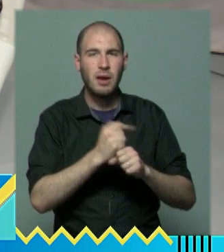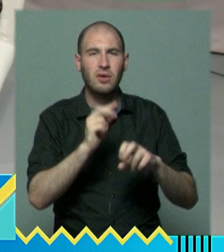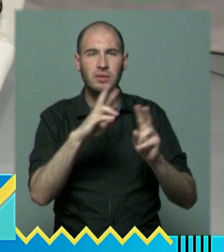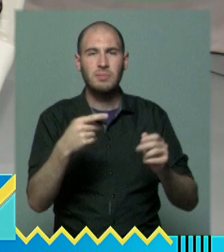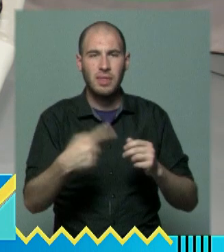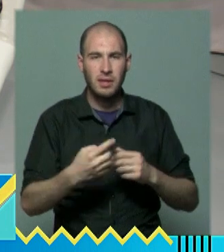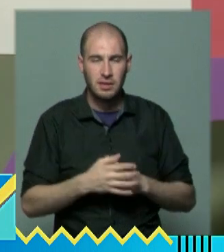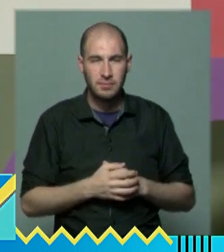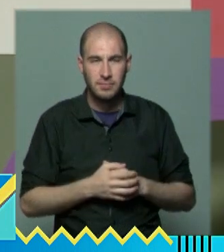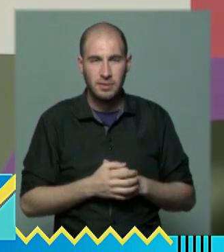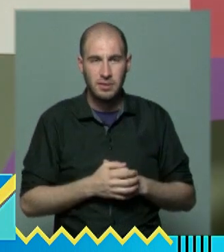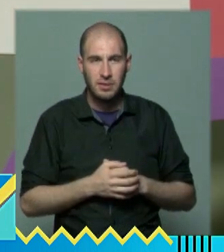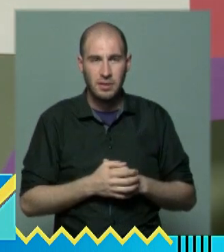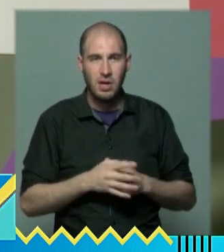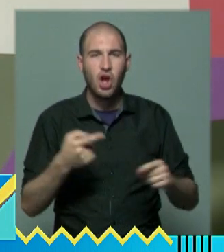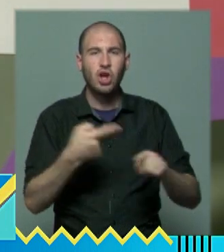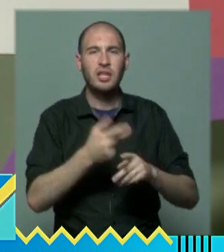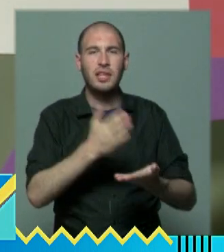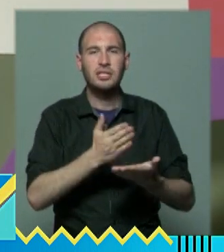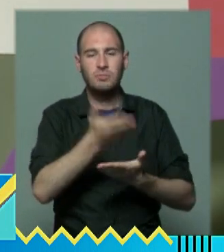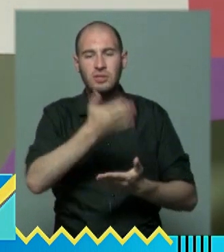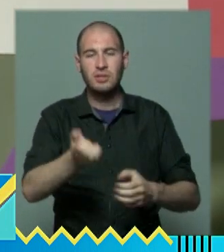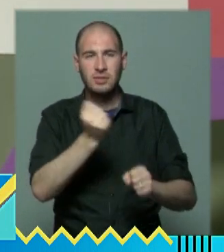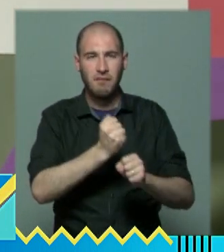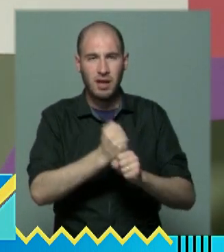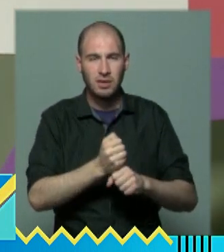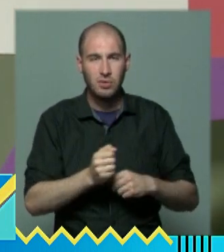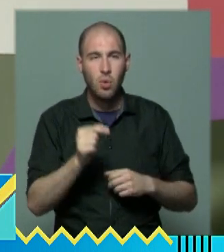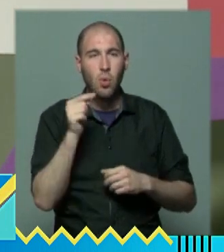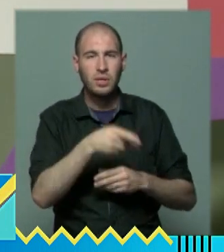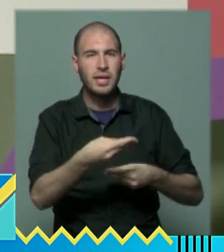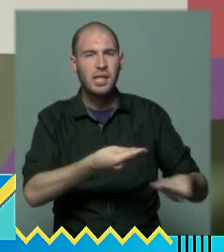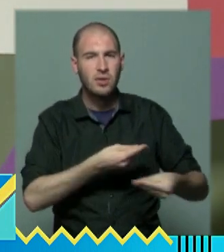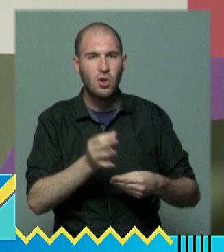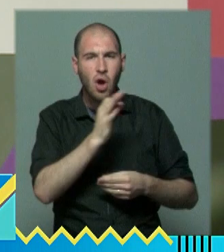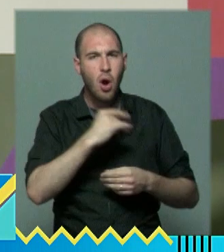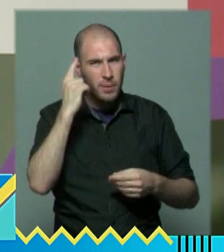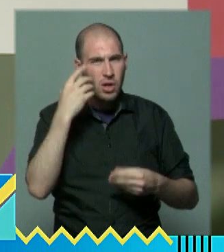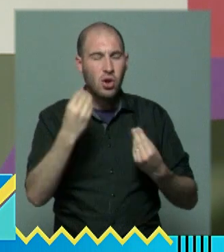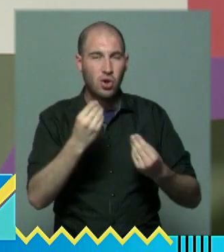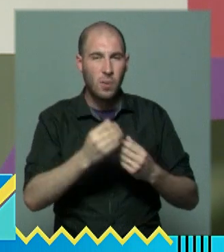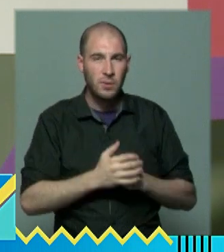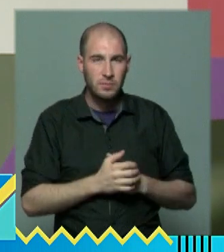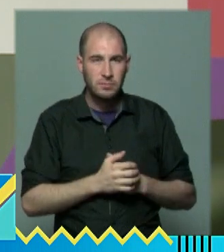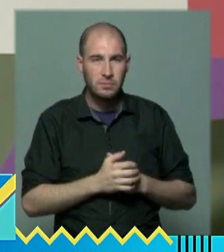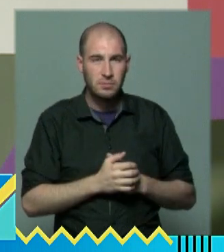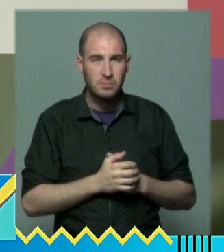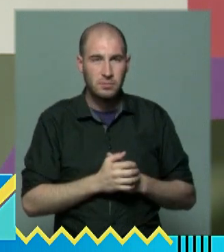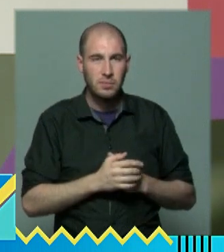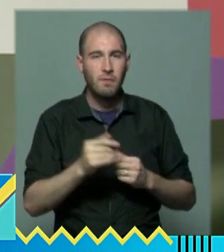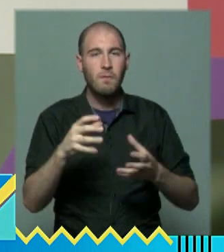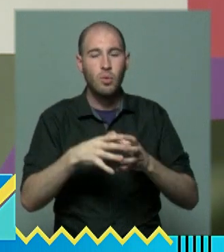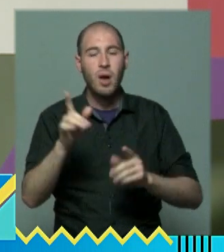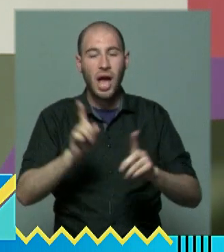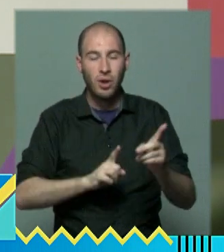ver con que se atenta contra los derechos de los trabajadores. Ustedes, digo, como gestión, ¿cómo ven esta postura por parte de los sectores que de algún modo